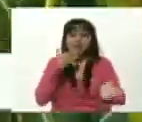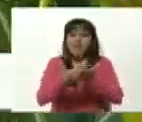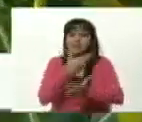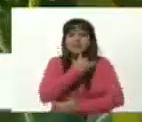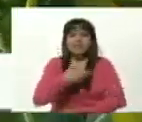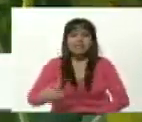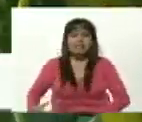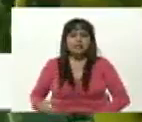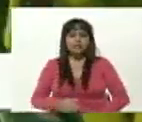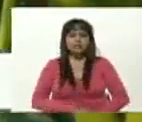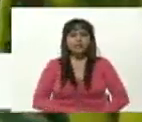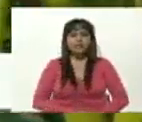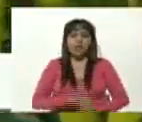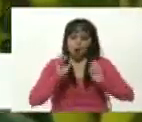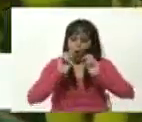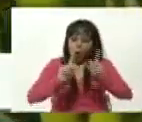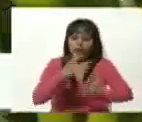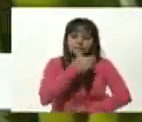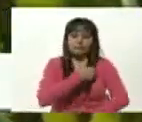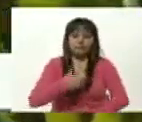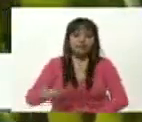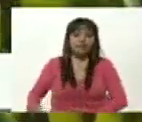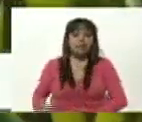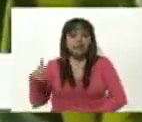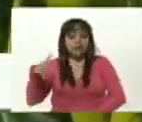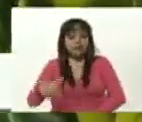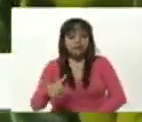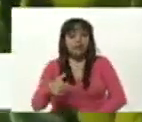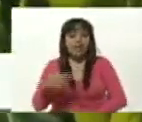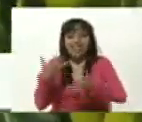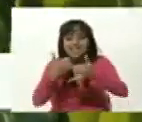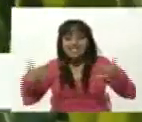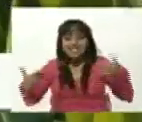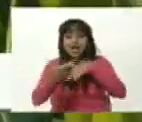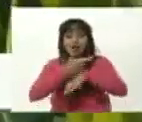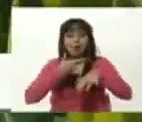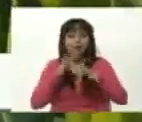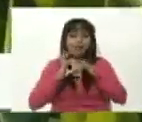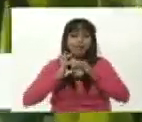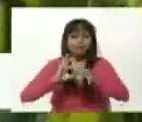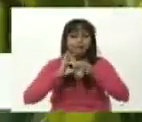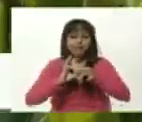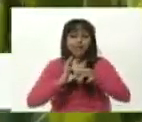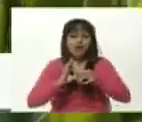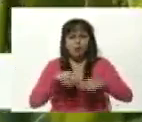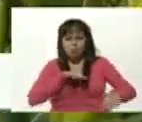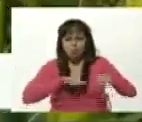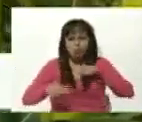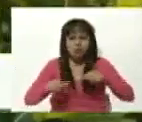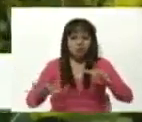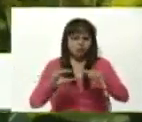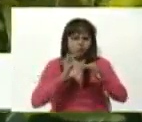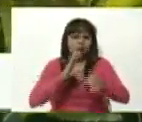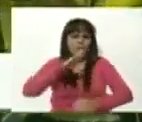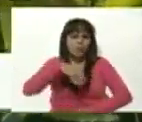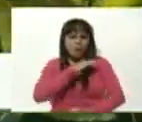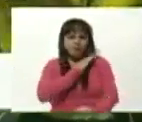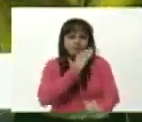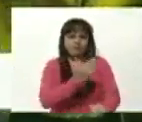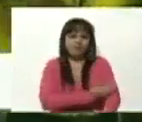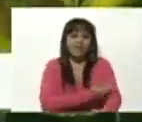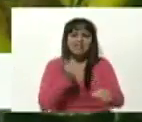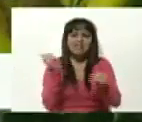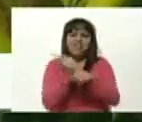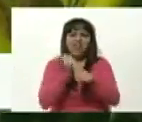presidente. Bueno, presidente, sin duda alguna, es una sola línea de gobierno, es una sola acción para poder fortificar nuestro